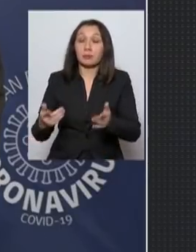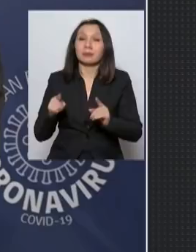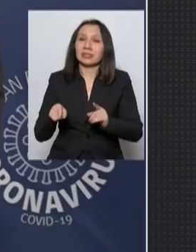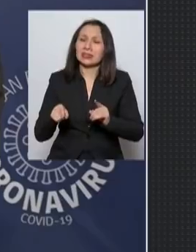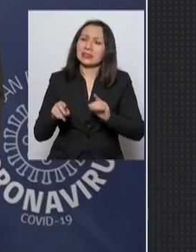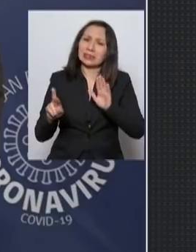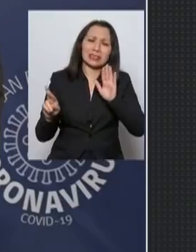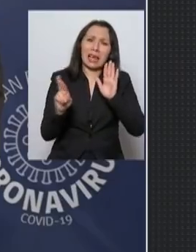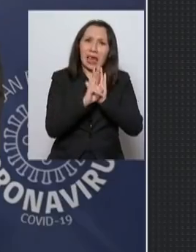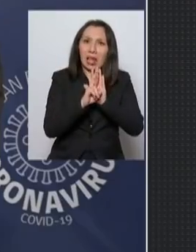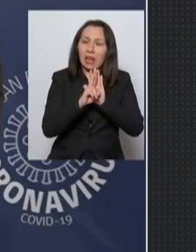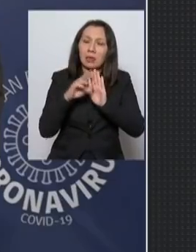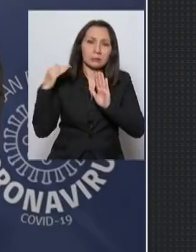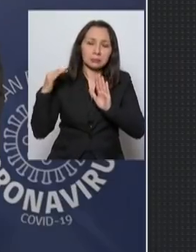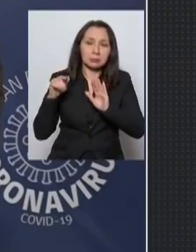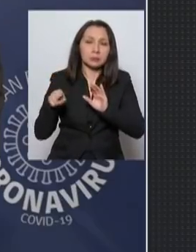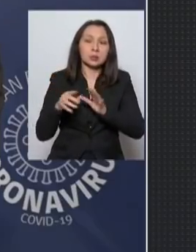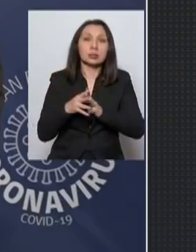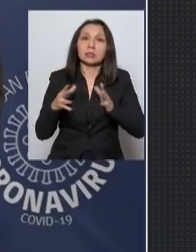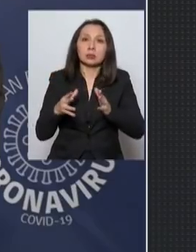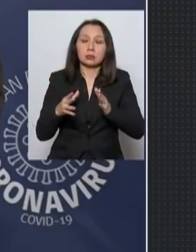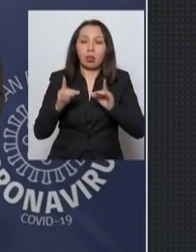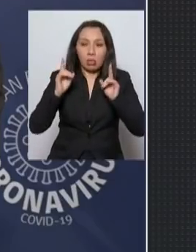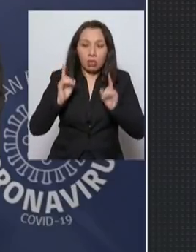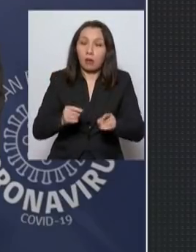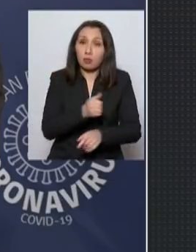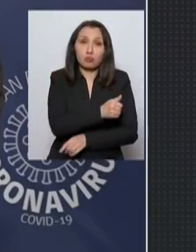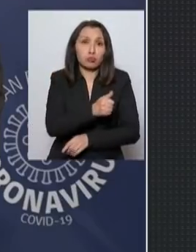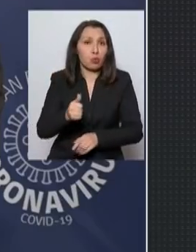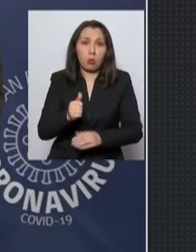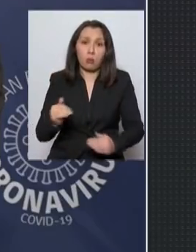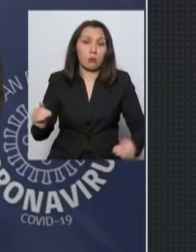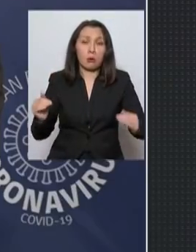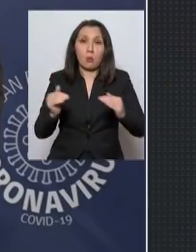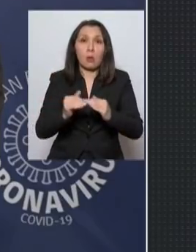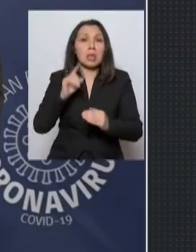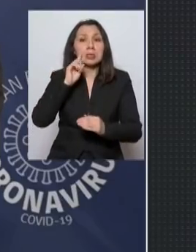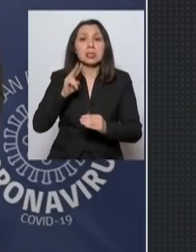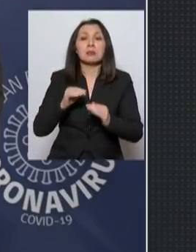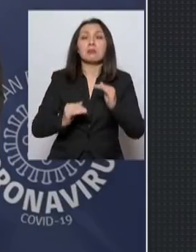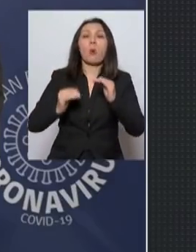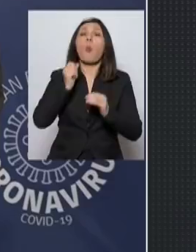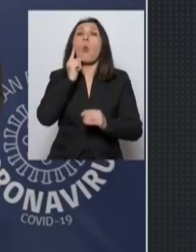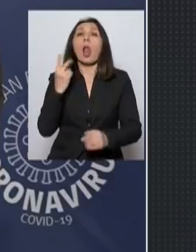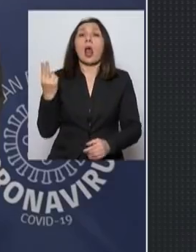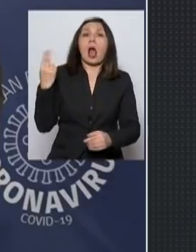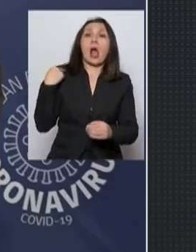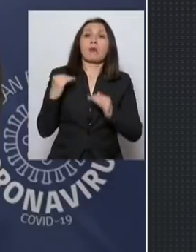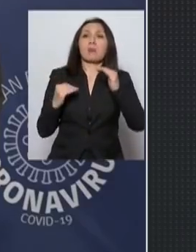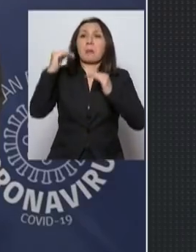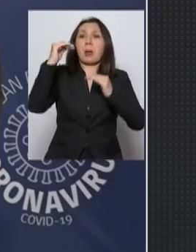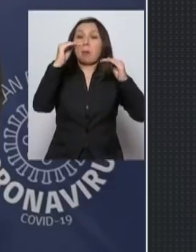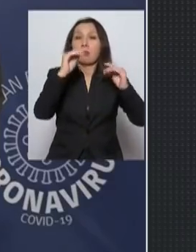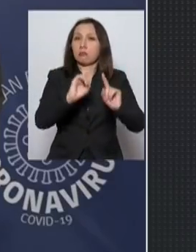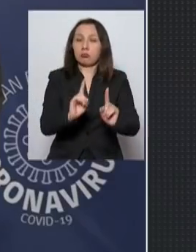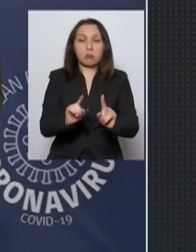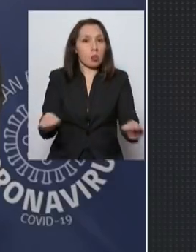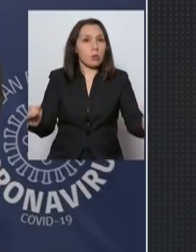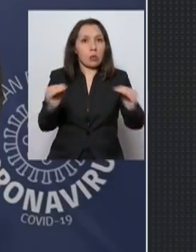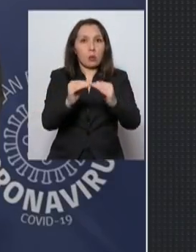regla tiene que aplicarse a toda persona sin distinción de su cargo, rango, en